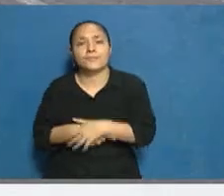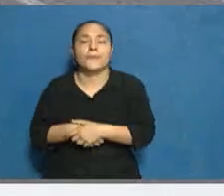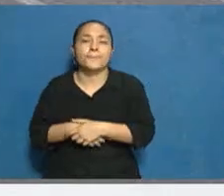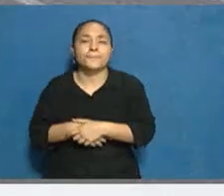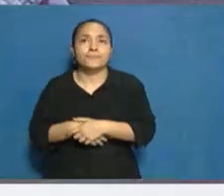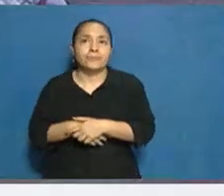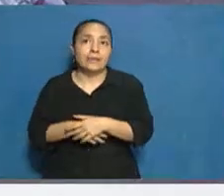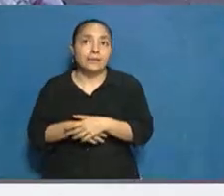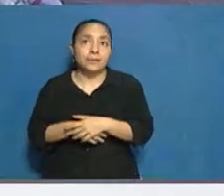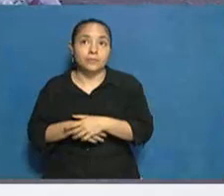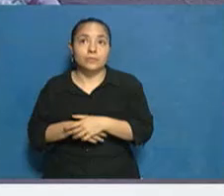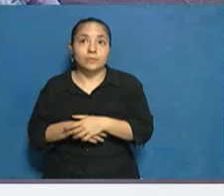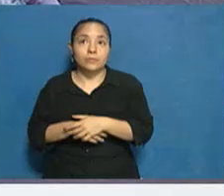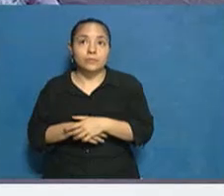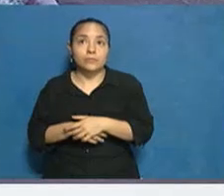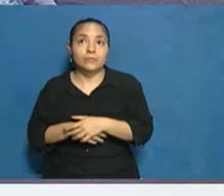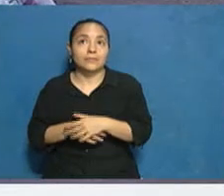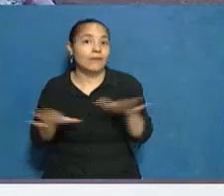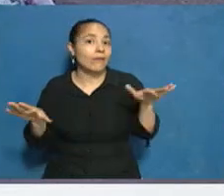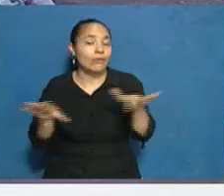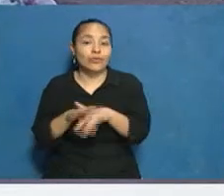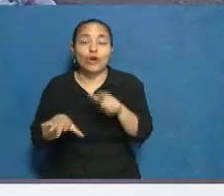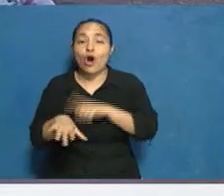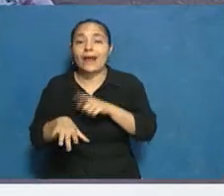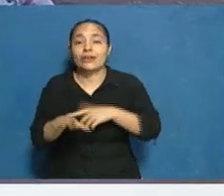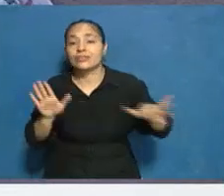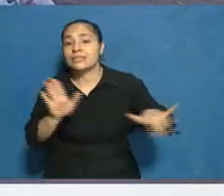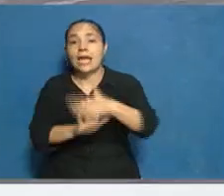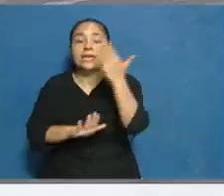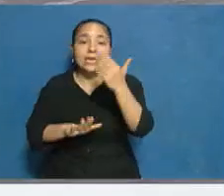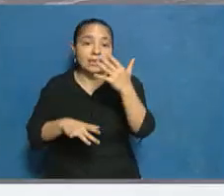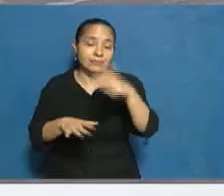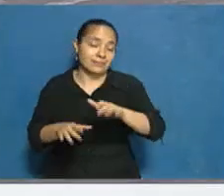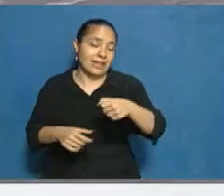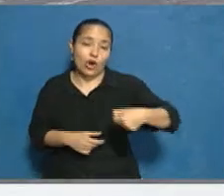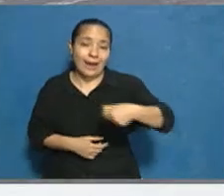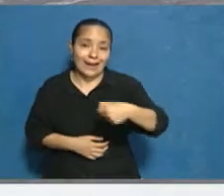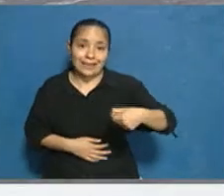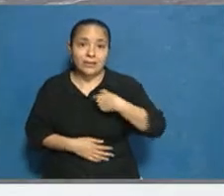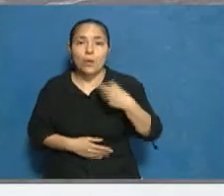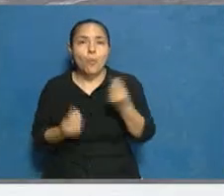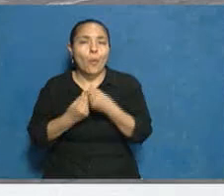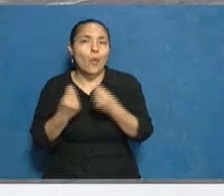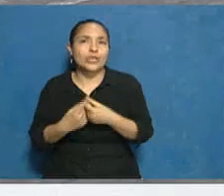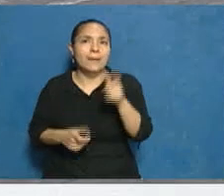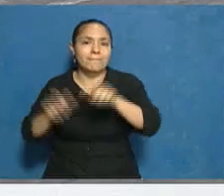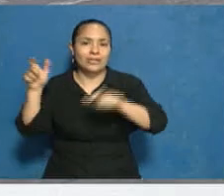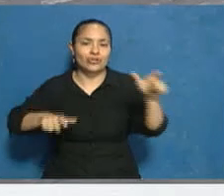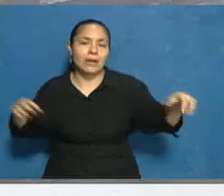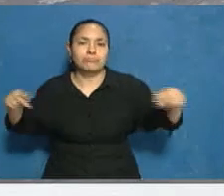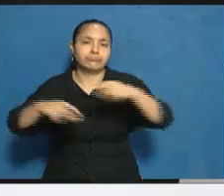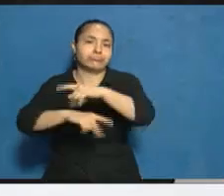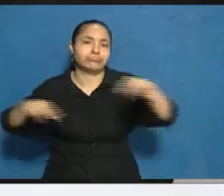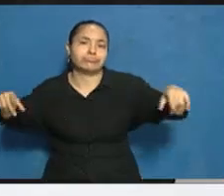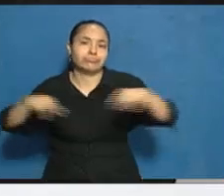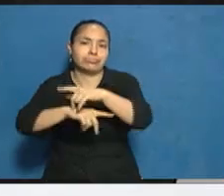lo que pudimos, así que bueno. Acababa de ser el horario de salida de las salitas y había mucho movimiento porque al ratito también